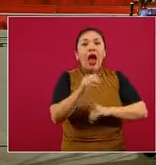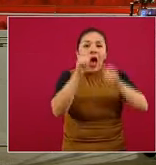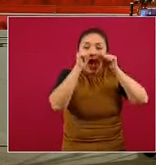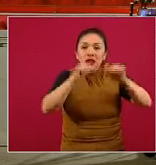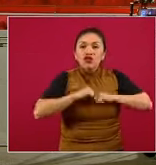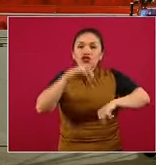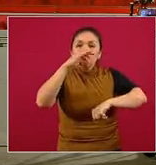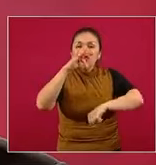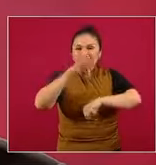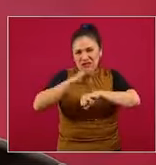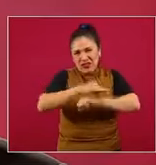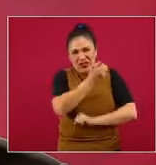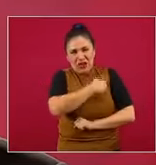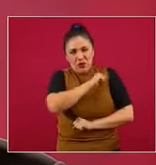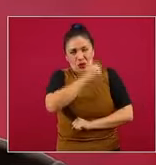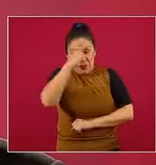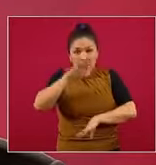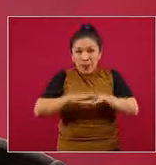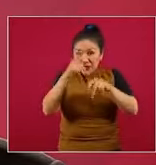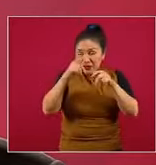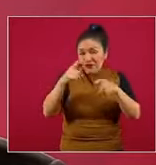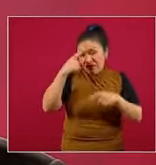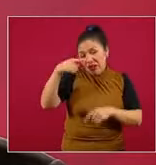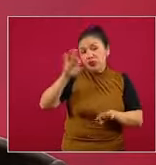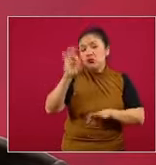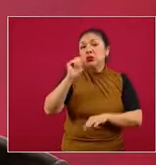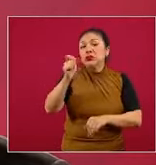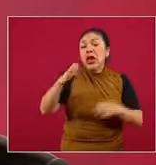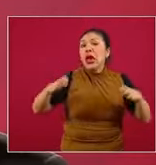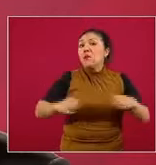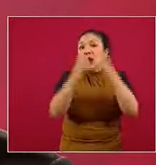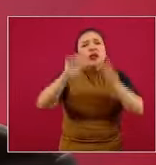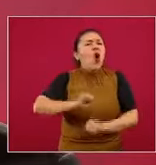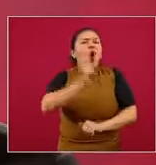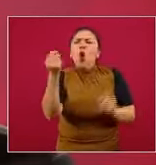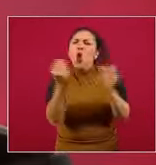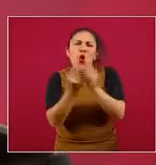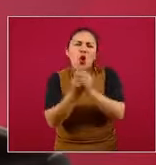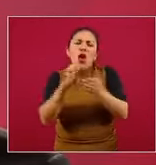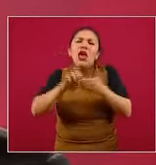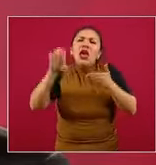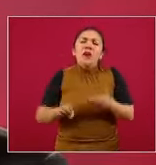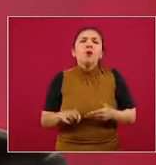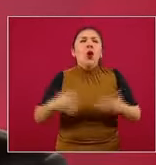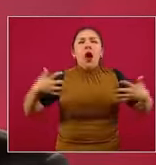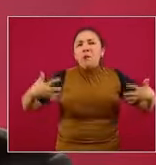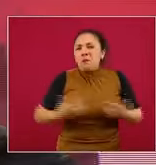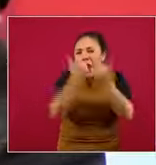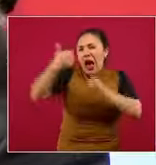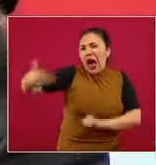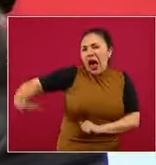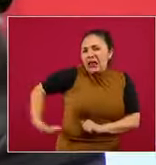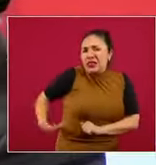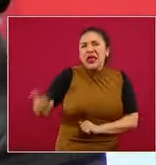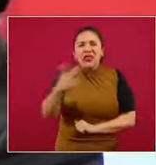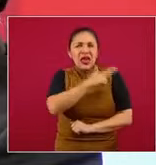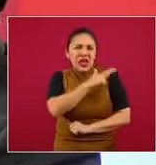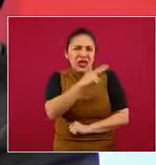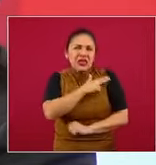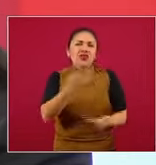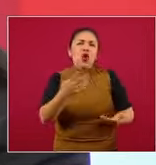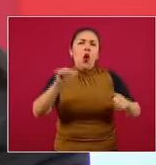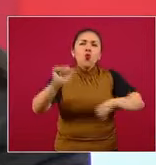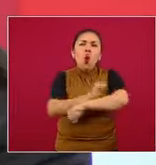para facilitarlo cuando se trataba de emergencias de otro tipo, por ejemplo, traumáticas, accidentes